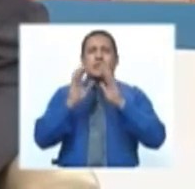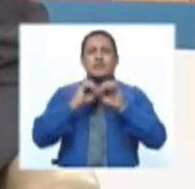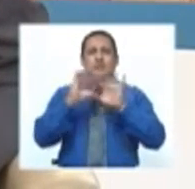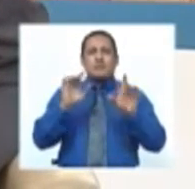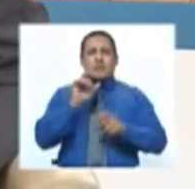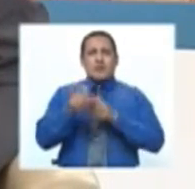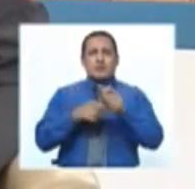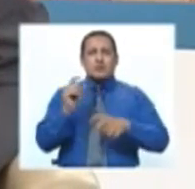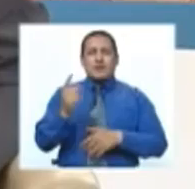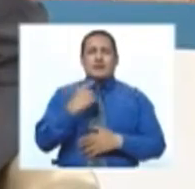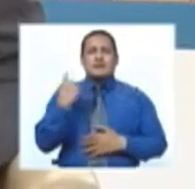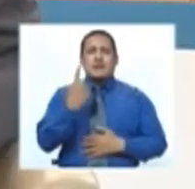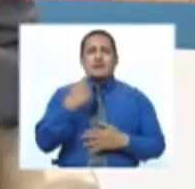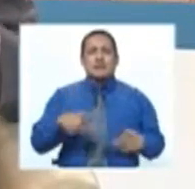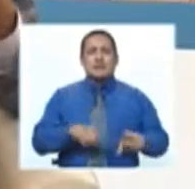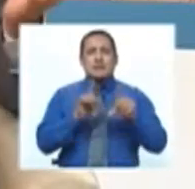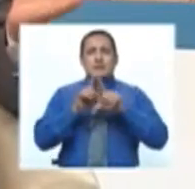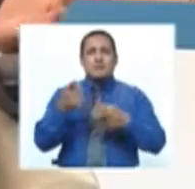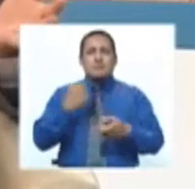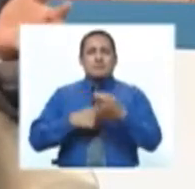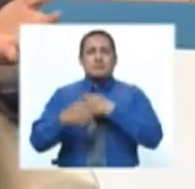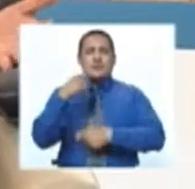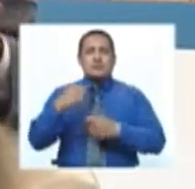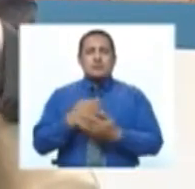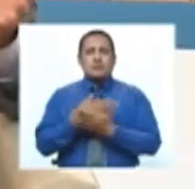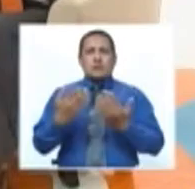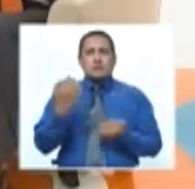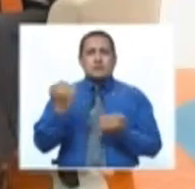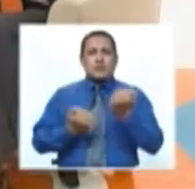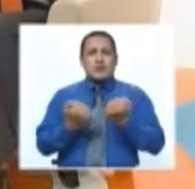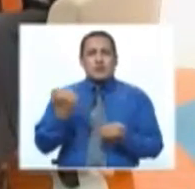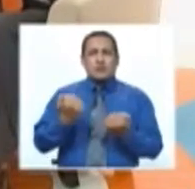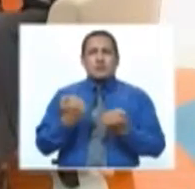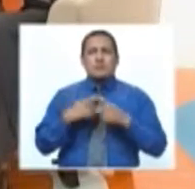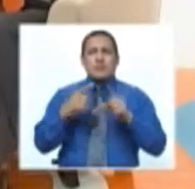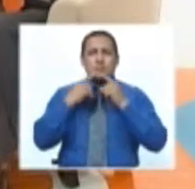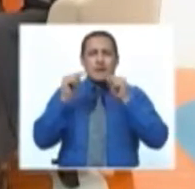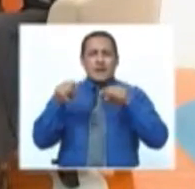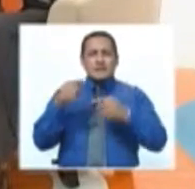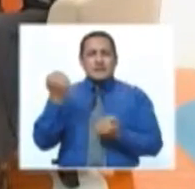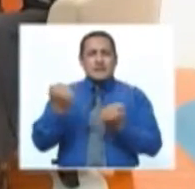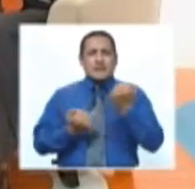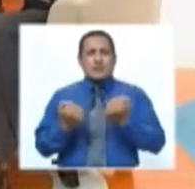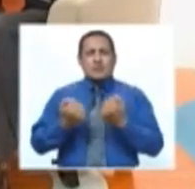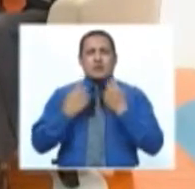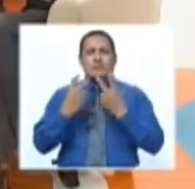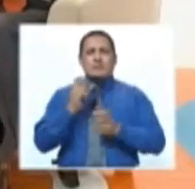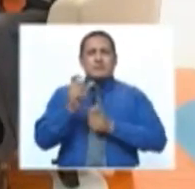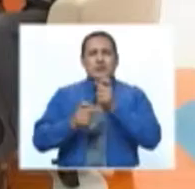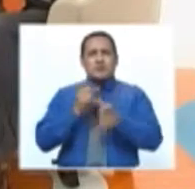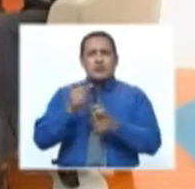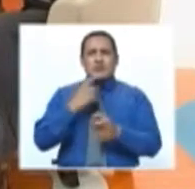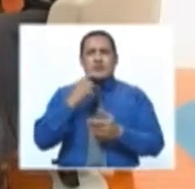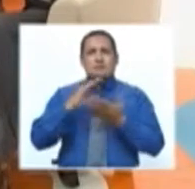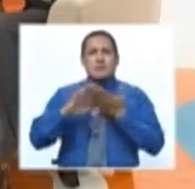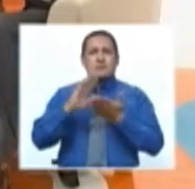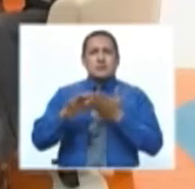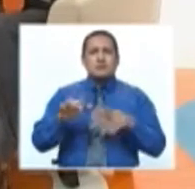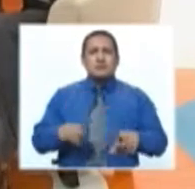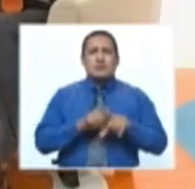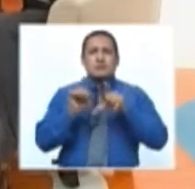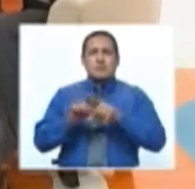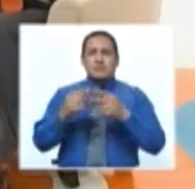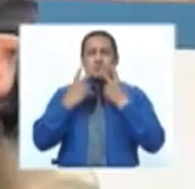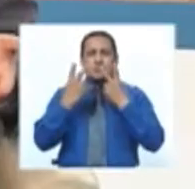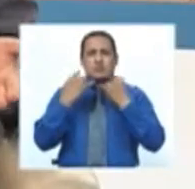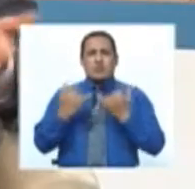convoque a la ciudadanía en general y ofrezca un vehículo. Pero para ese vehículo habrá gente que está habilitada, la mayoría de